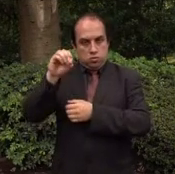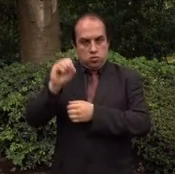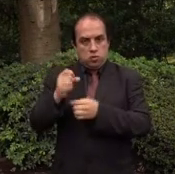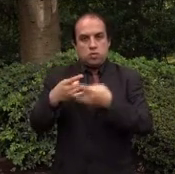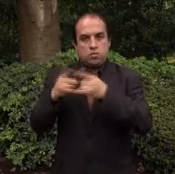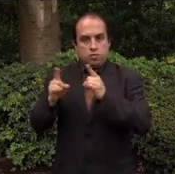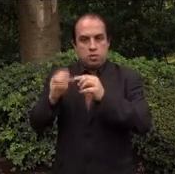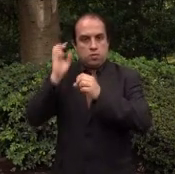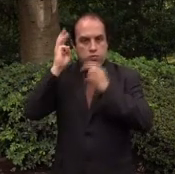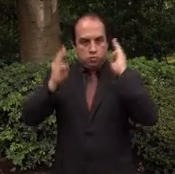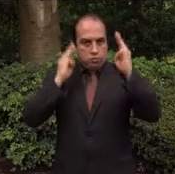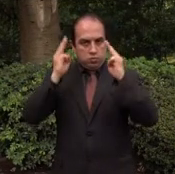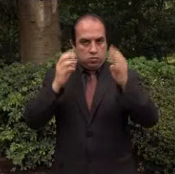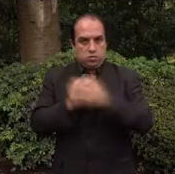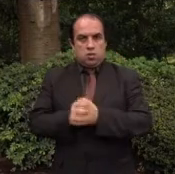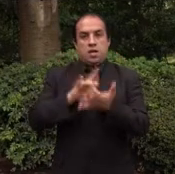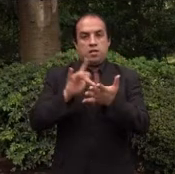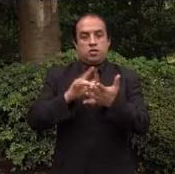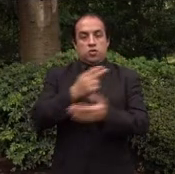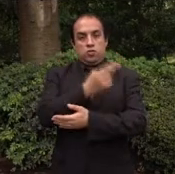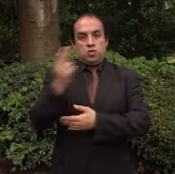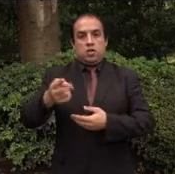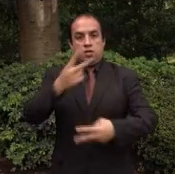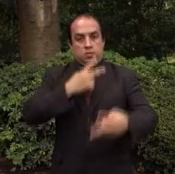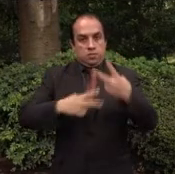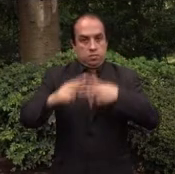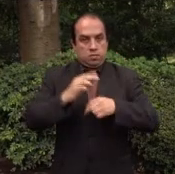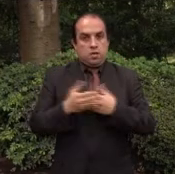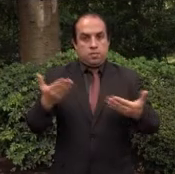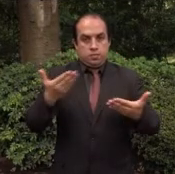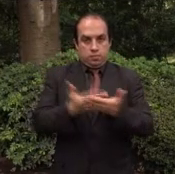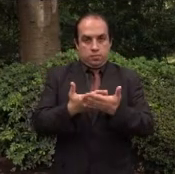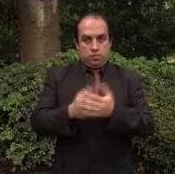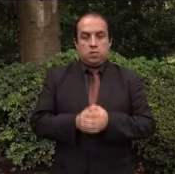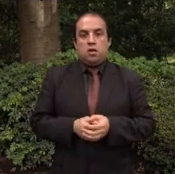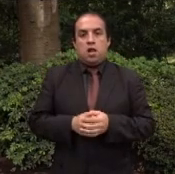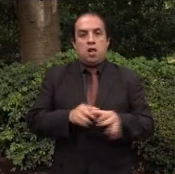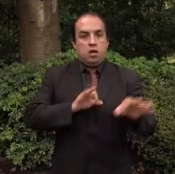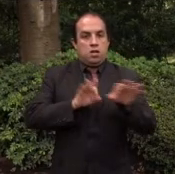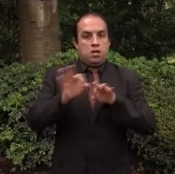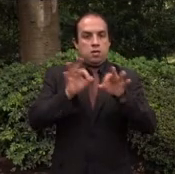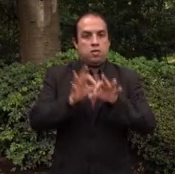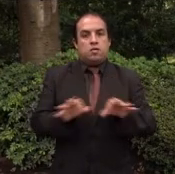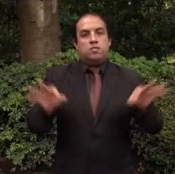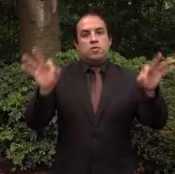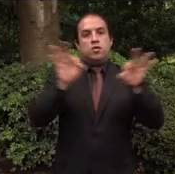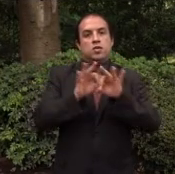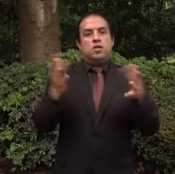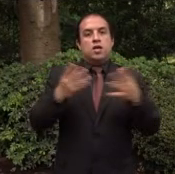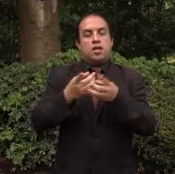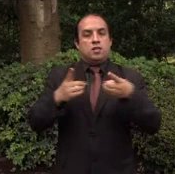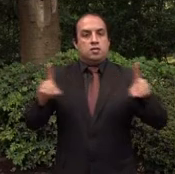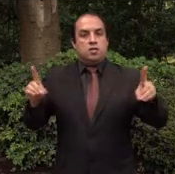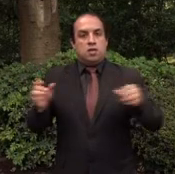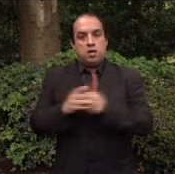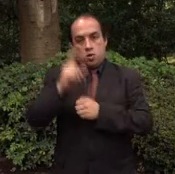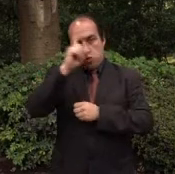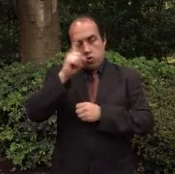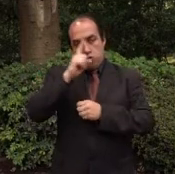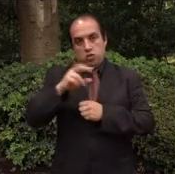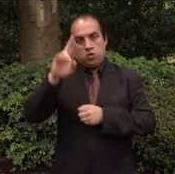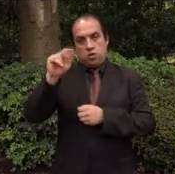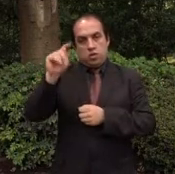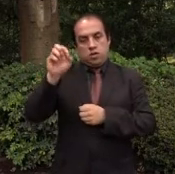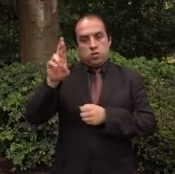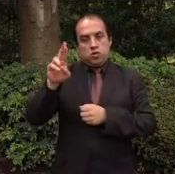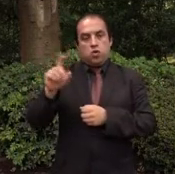los distintos proyectos que ustedes ya podrán. La labor tan fundamental que ha desarrollado el Consejo Rector desde su formación